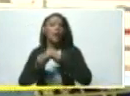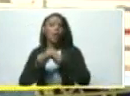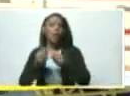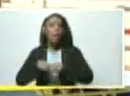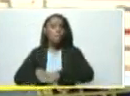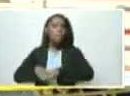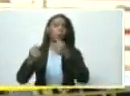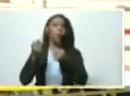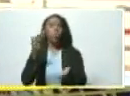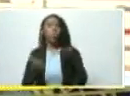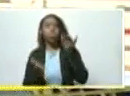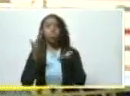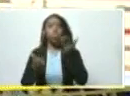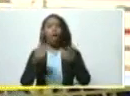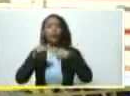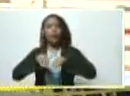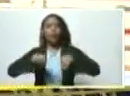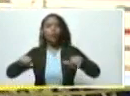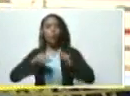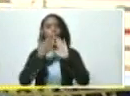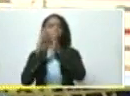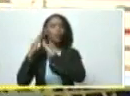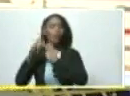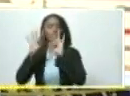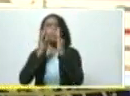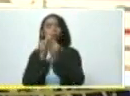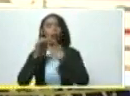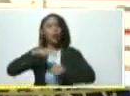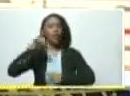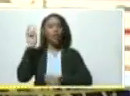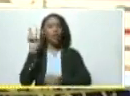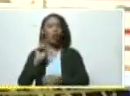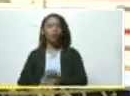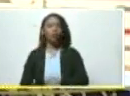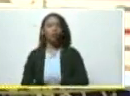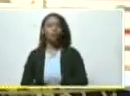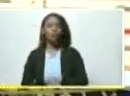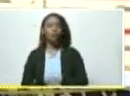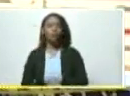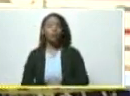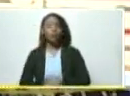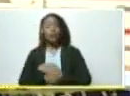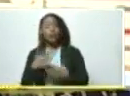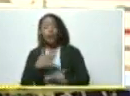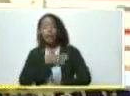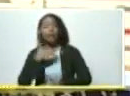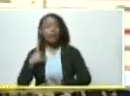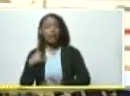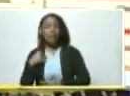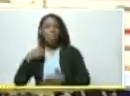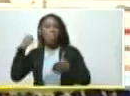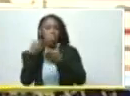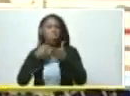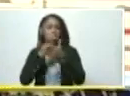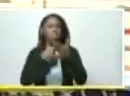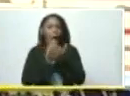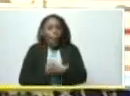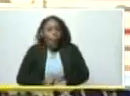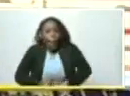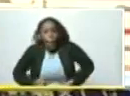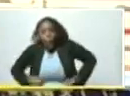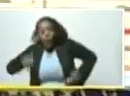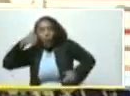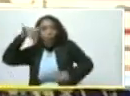estabilidad territorial, comunitaria, familiar de Venezuela y que pretende someter al hambre al pueblo de